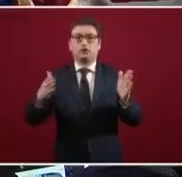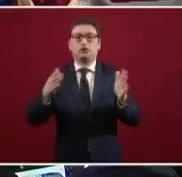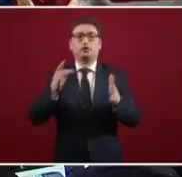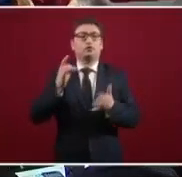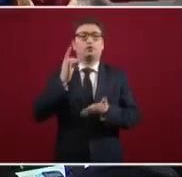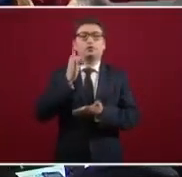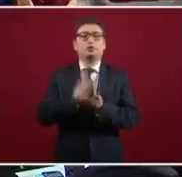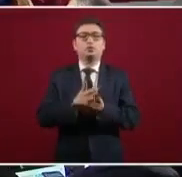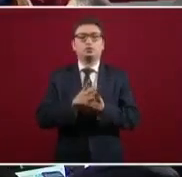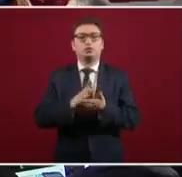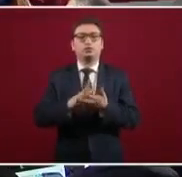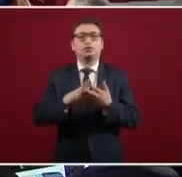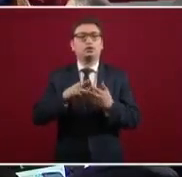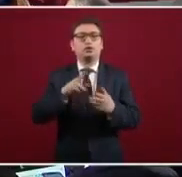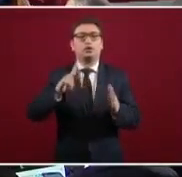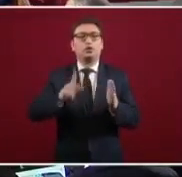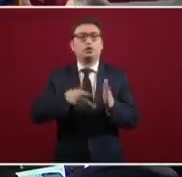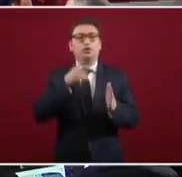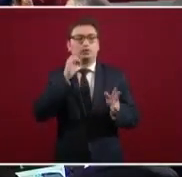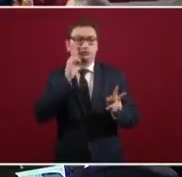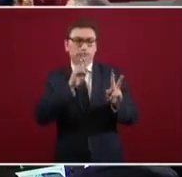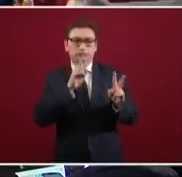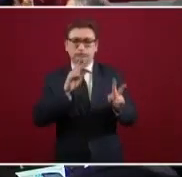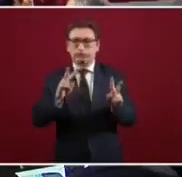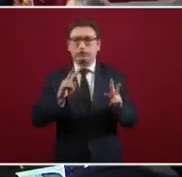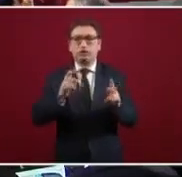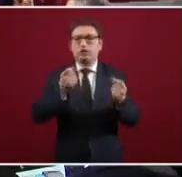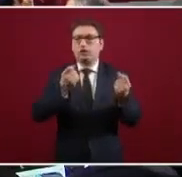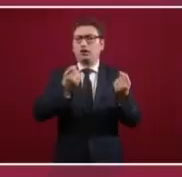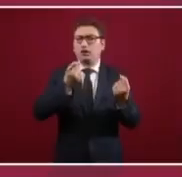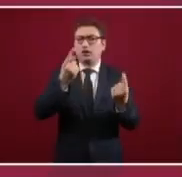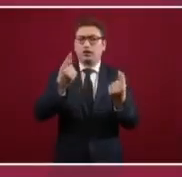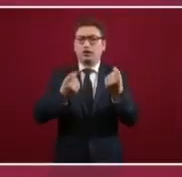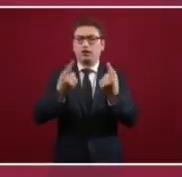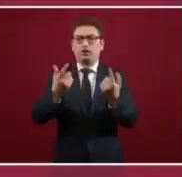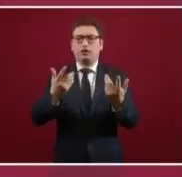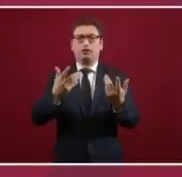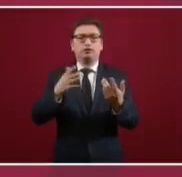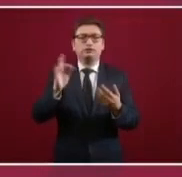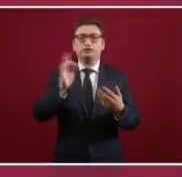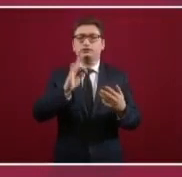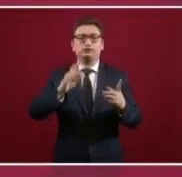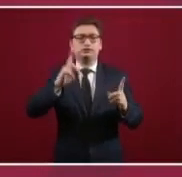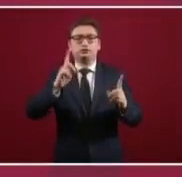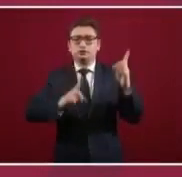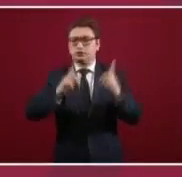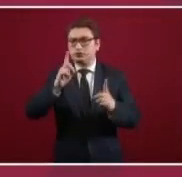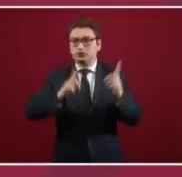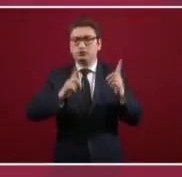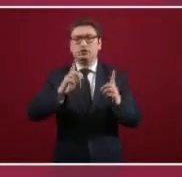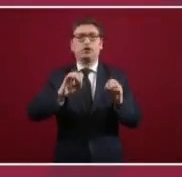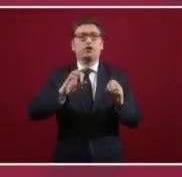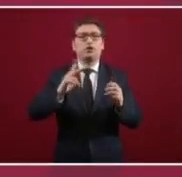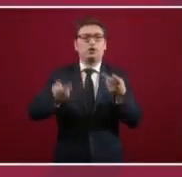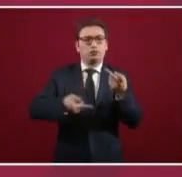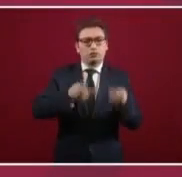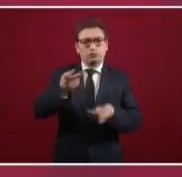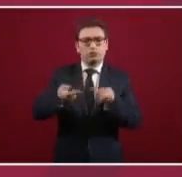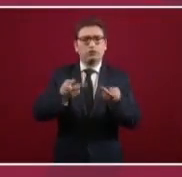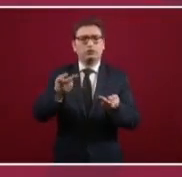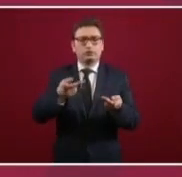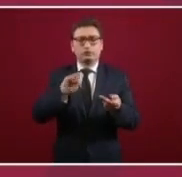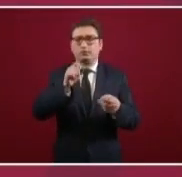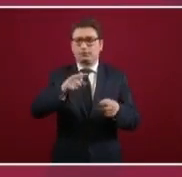más es si hay dudas preguntas sobre